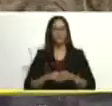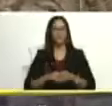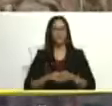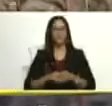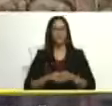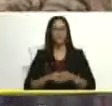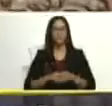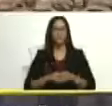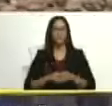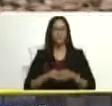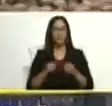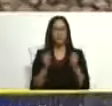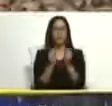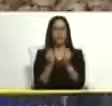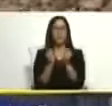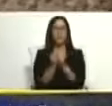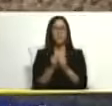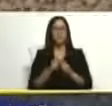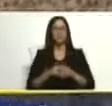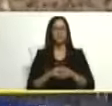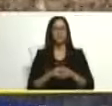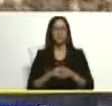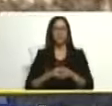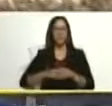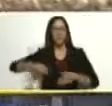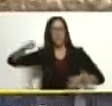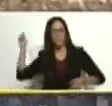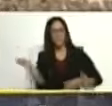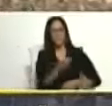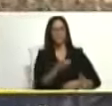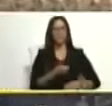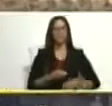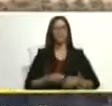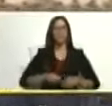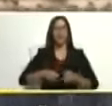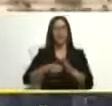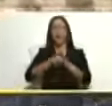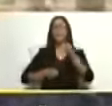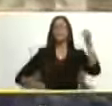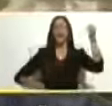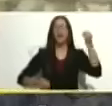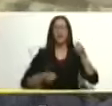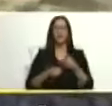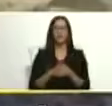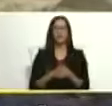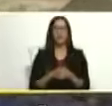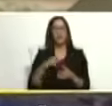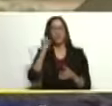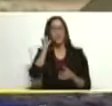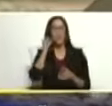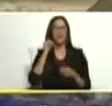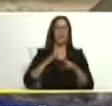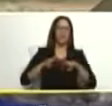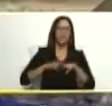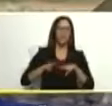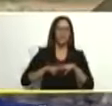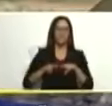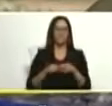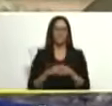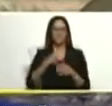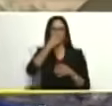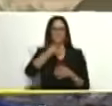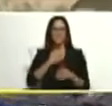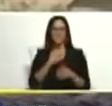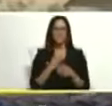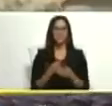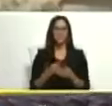a piedra, a machete, a palo. Las mujeres, los niños, los hombres